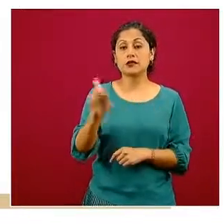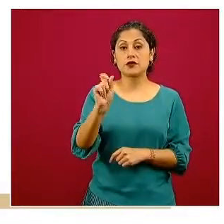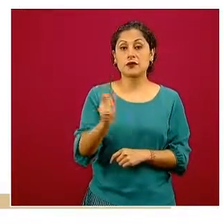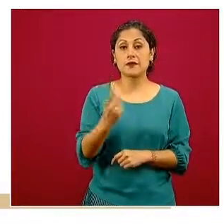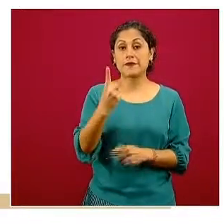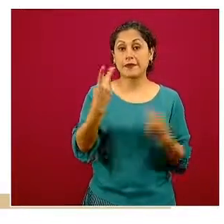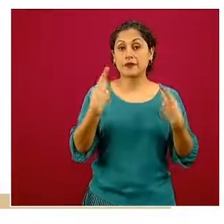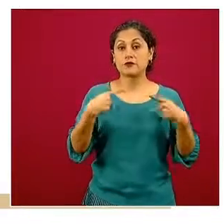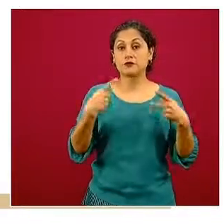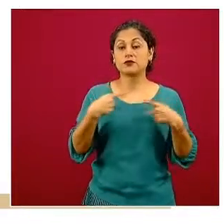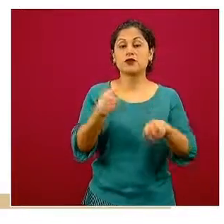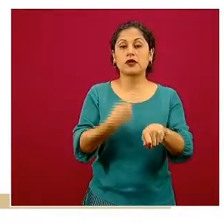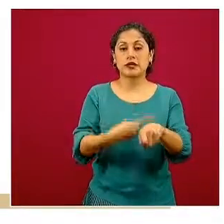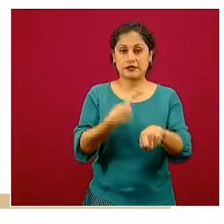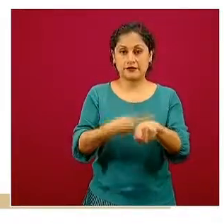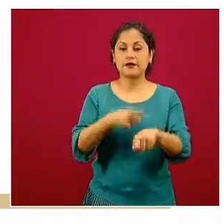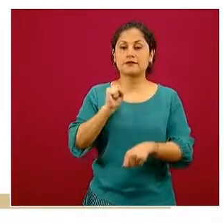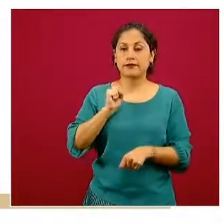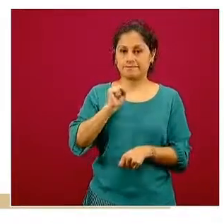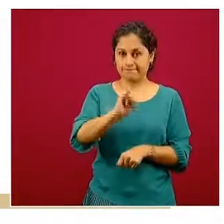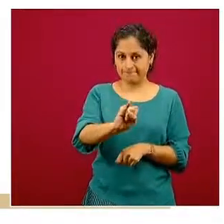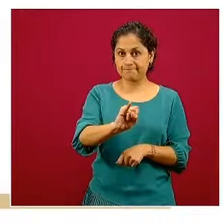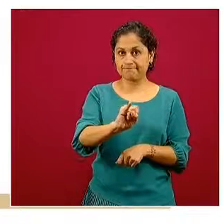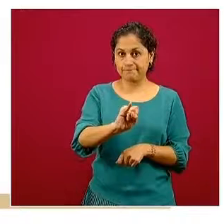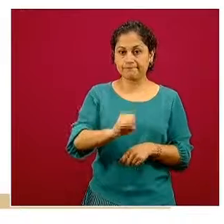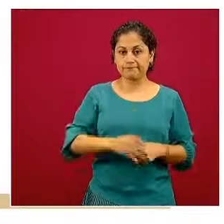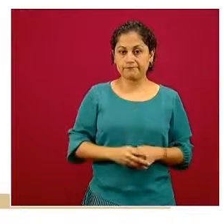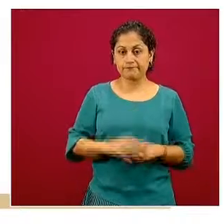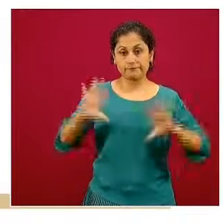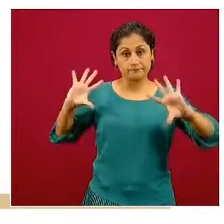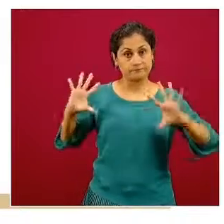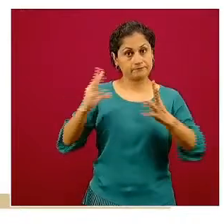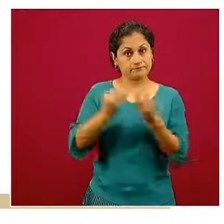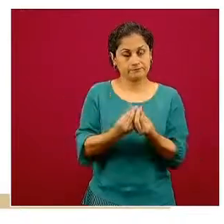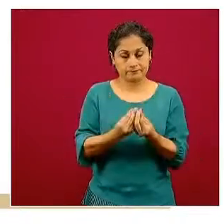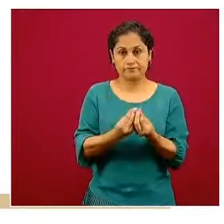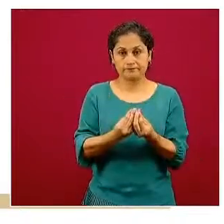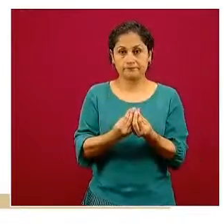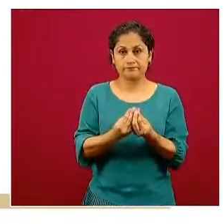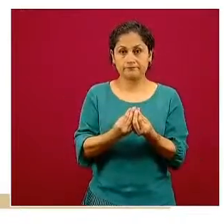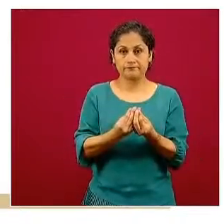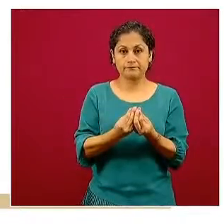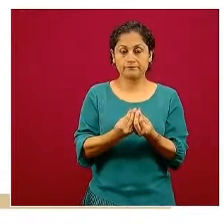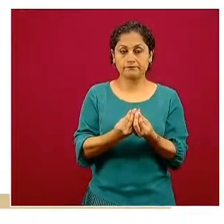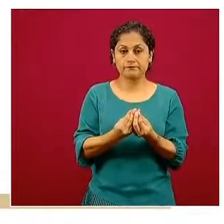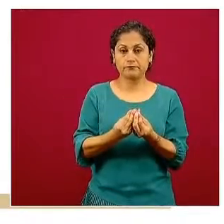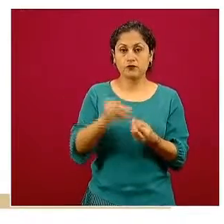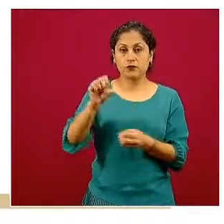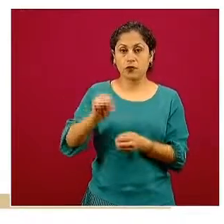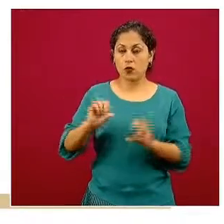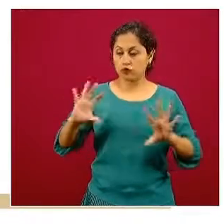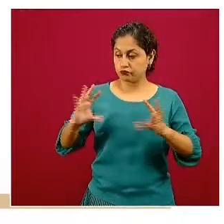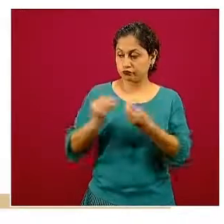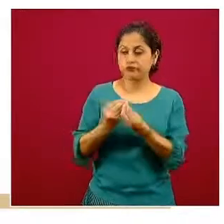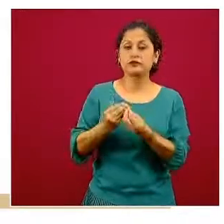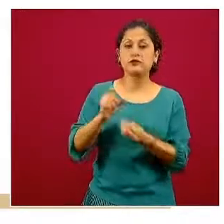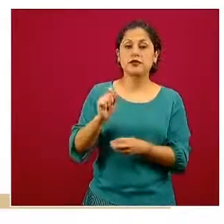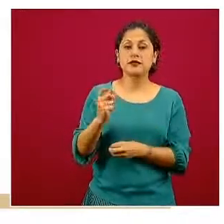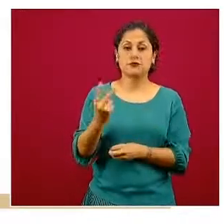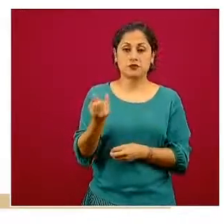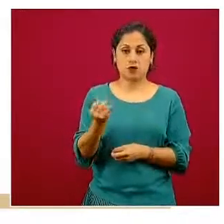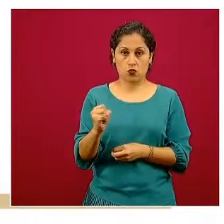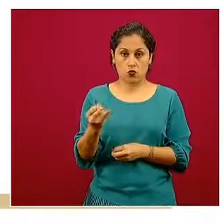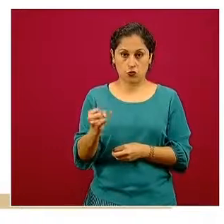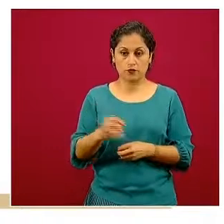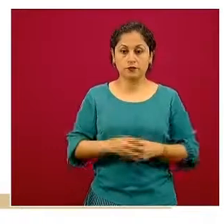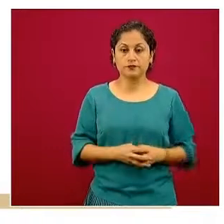185.122 son los casos confirmados ya acumulados al corte del 22 de junio, y